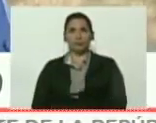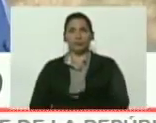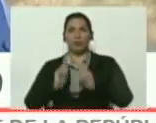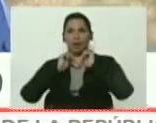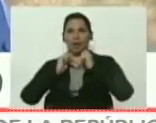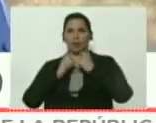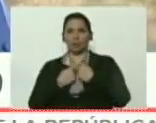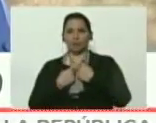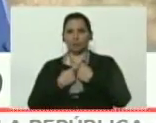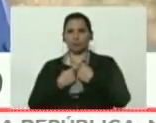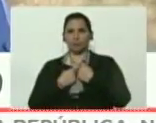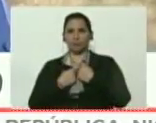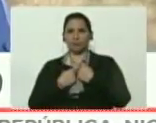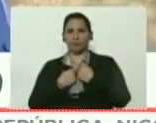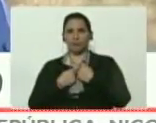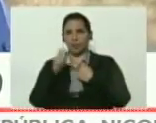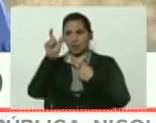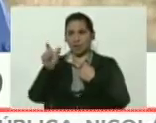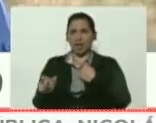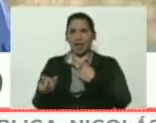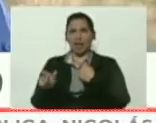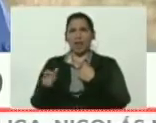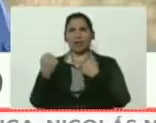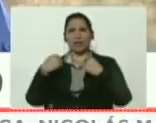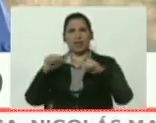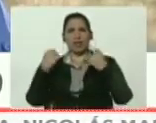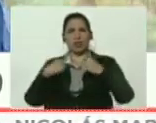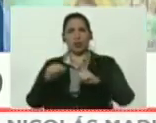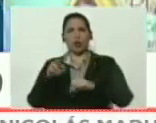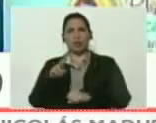Aristóbulo, nuestro manager, era Remigio Hermoso,